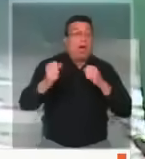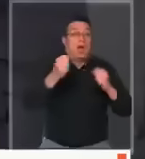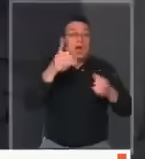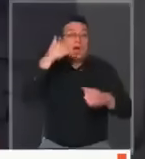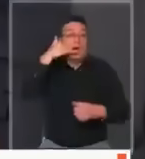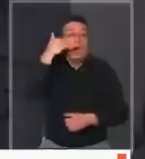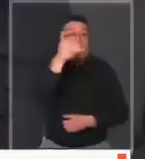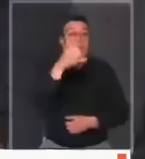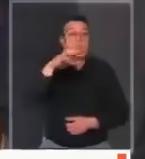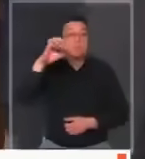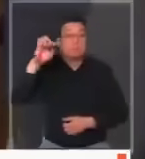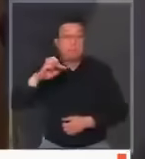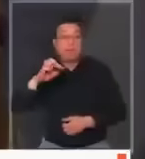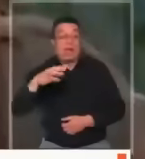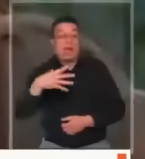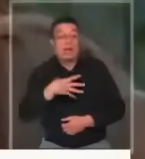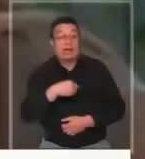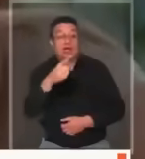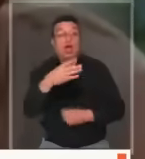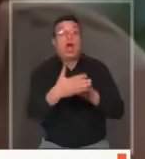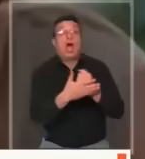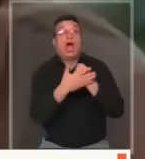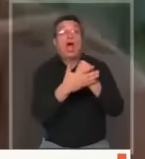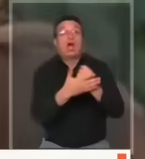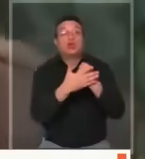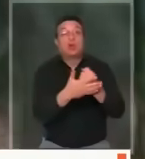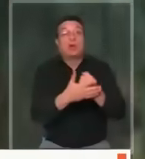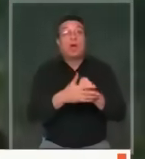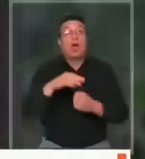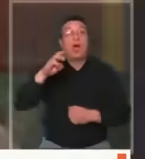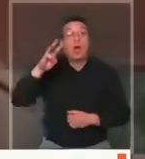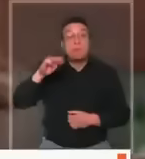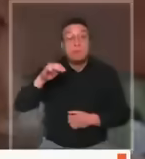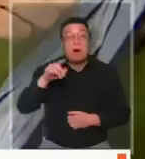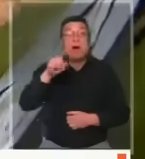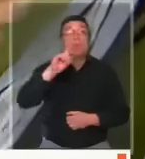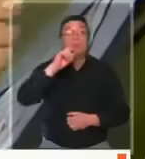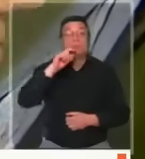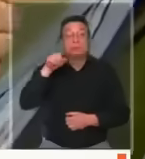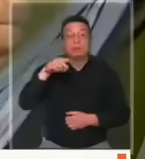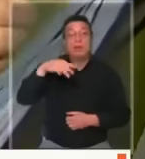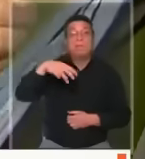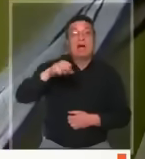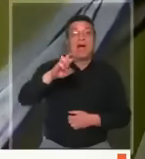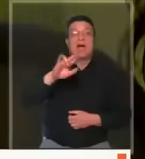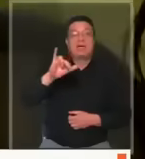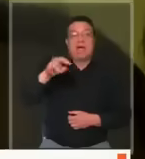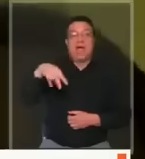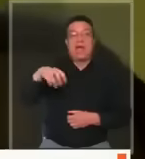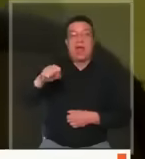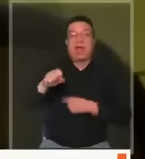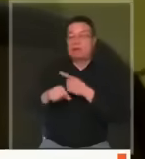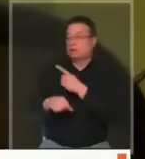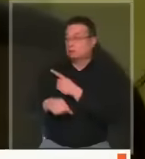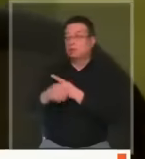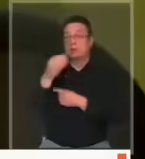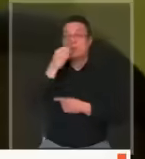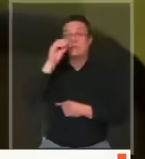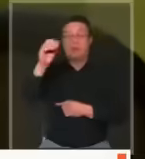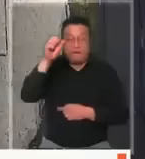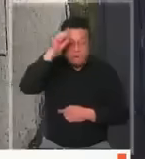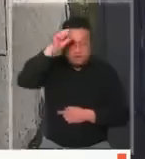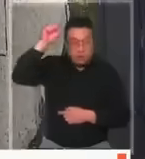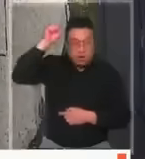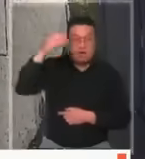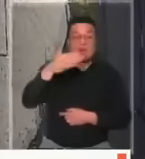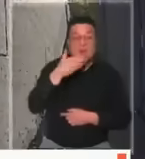con el padre de los niños para que vaya en su ayuda. Esa mamá es la actriz Mariana Derderian, quien también llama a bomberos.